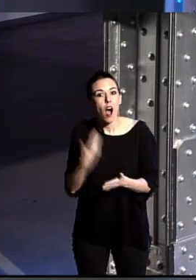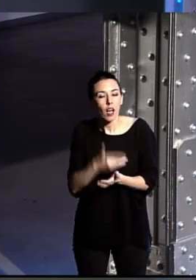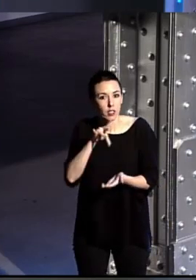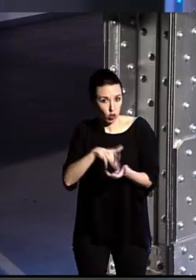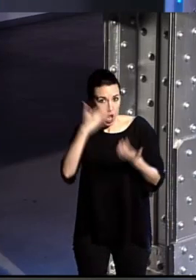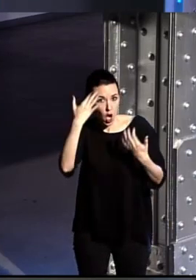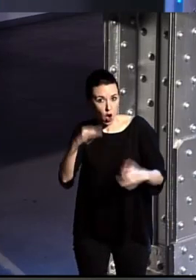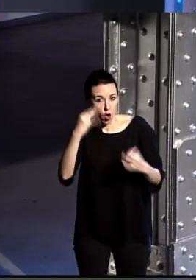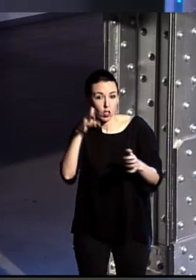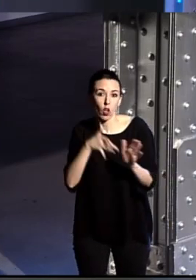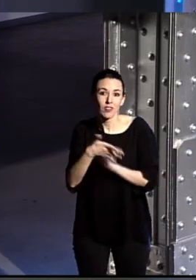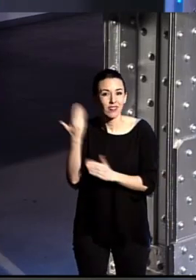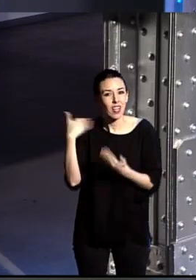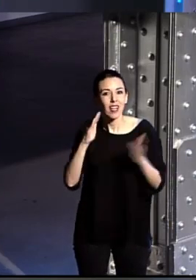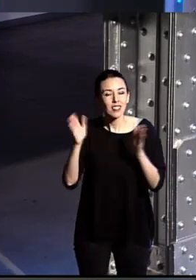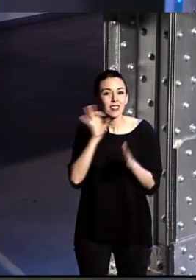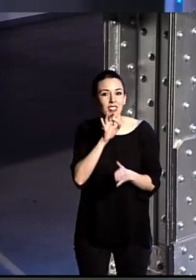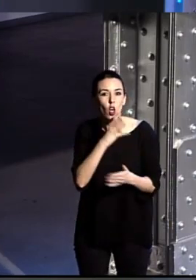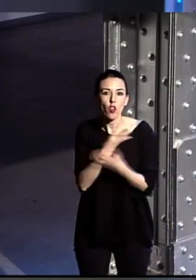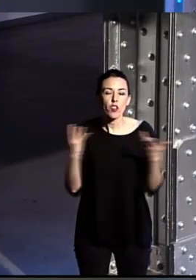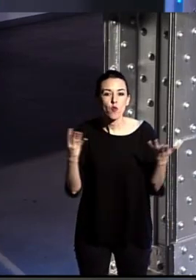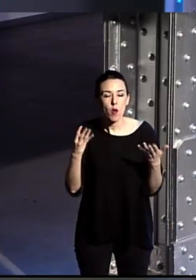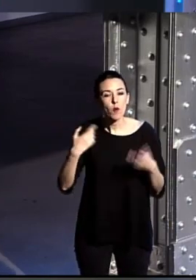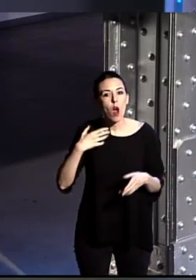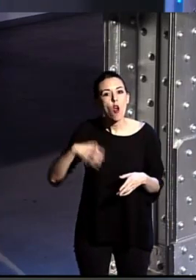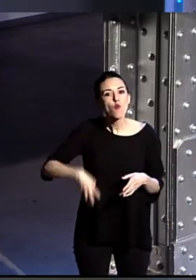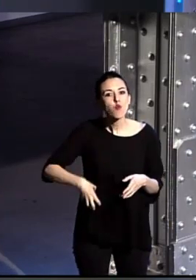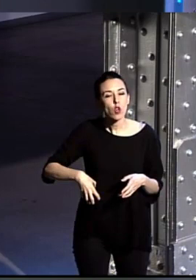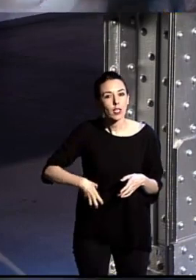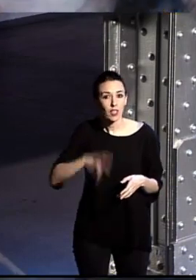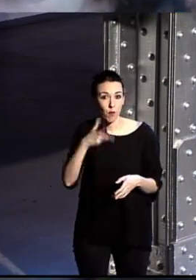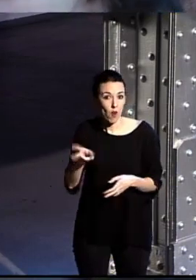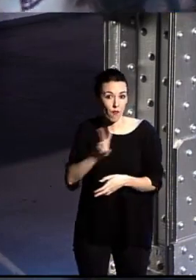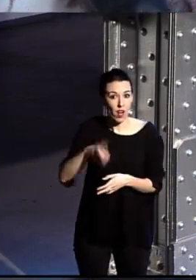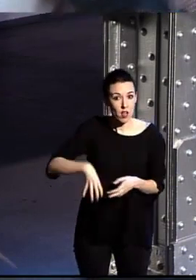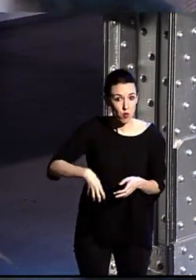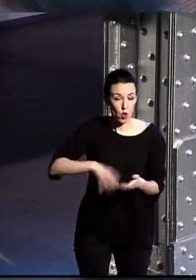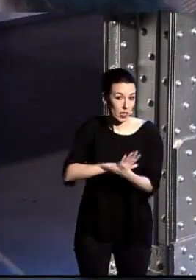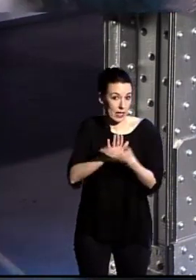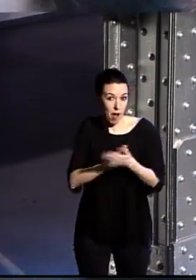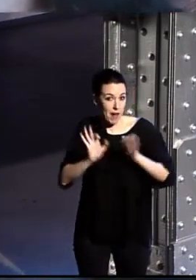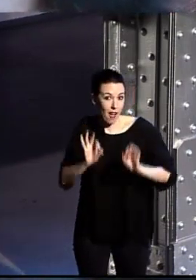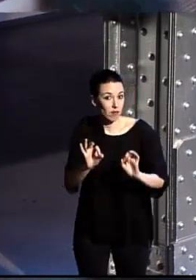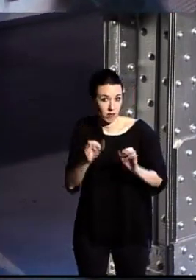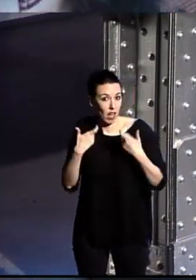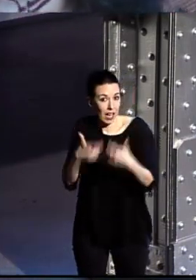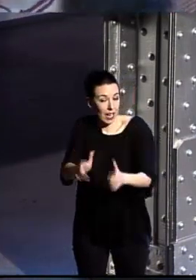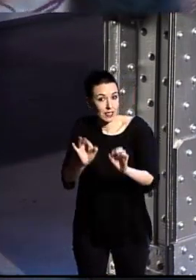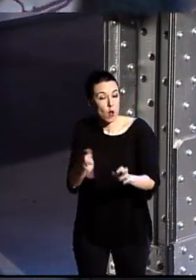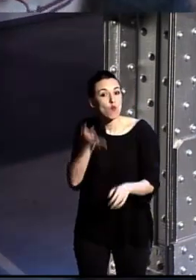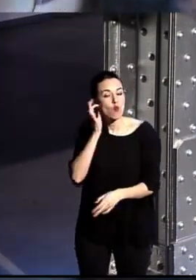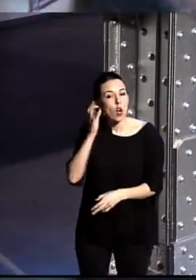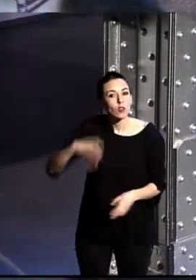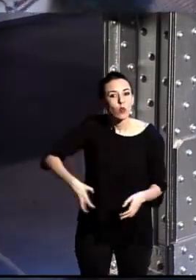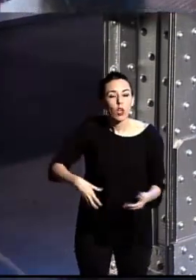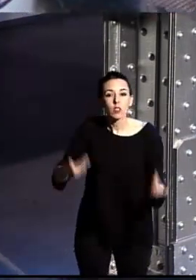resultaba lógico. Era el siglo XIX, era la burguesía, porque Verne burgués de lo que más habla es de burguesía y las mujeres burguesas